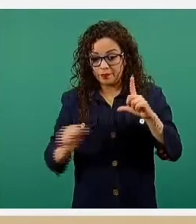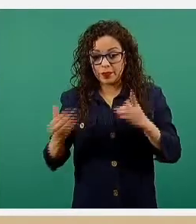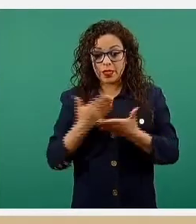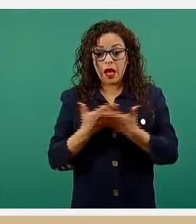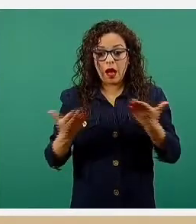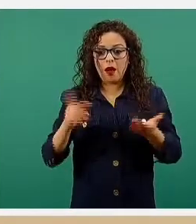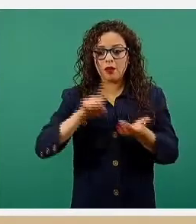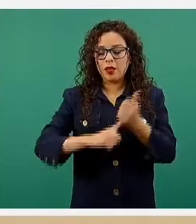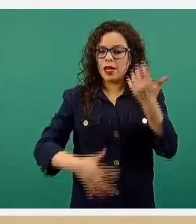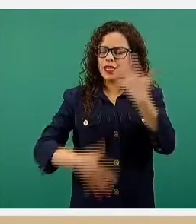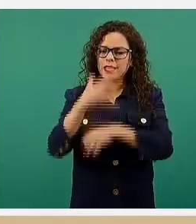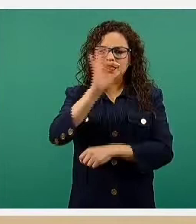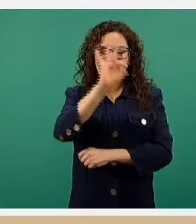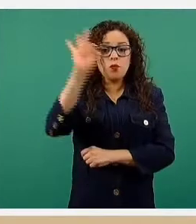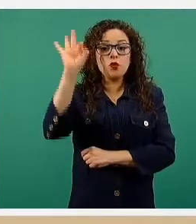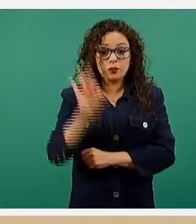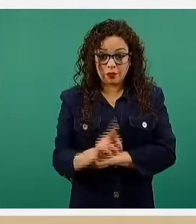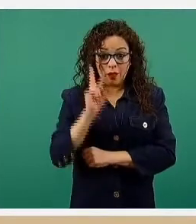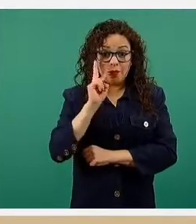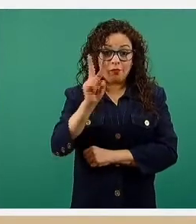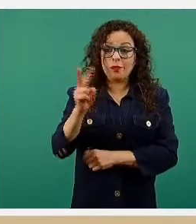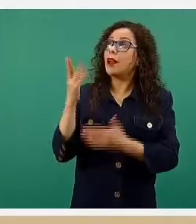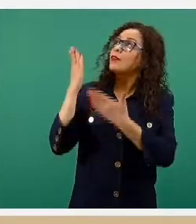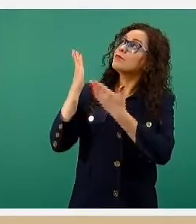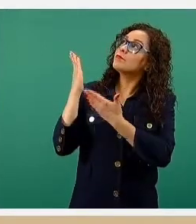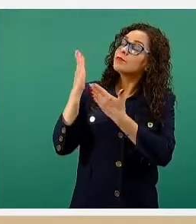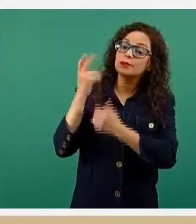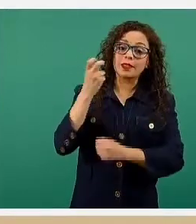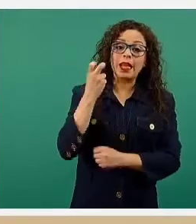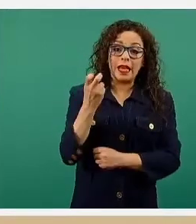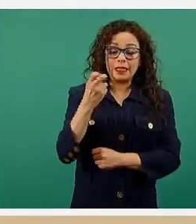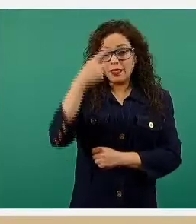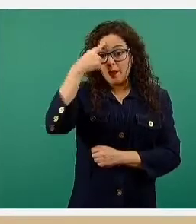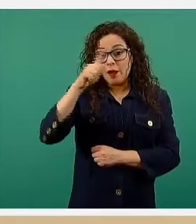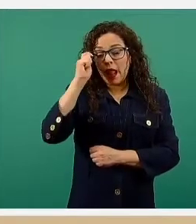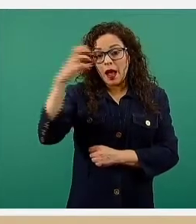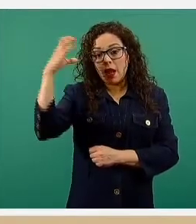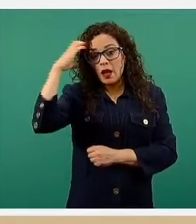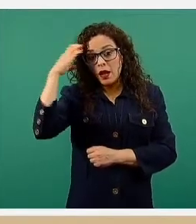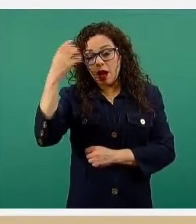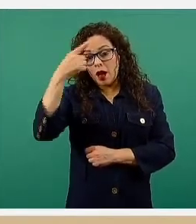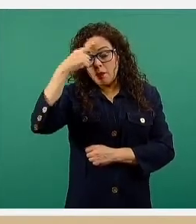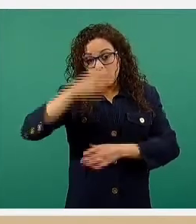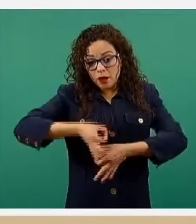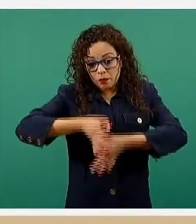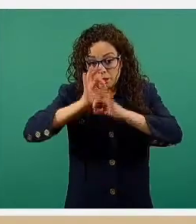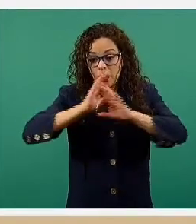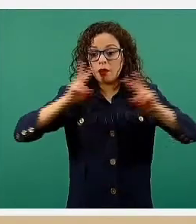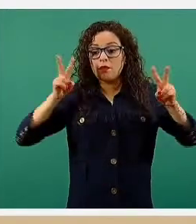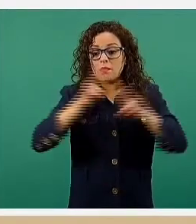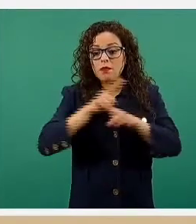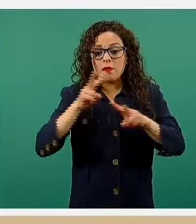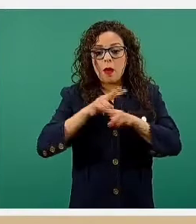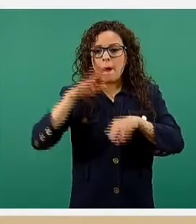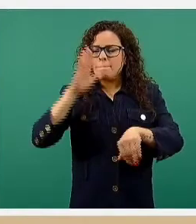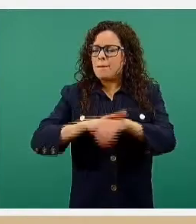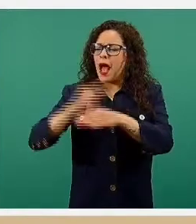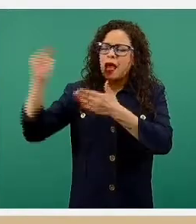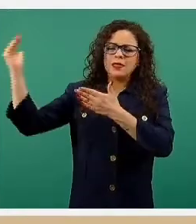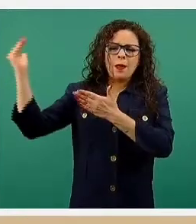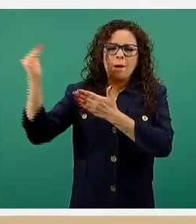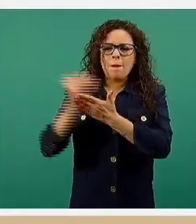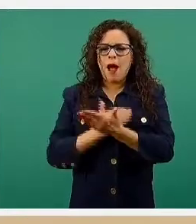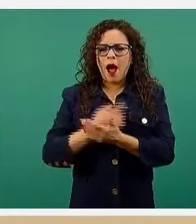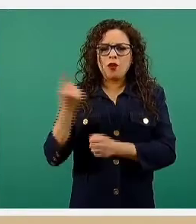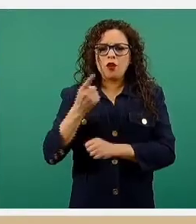del 15%. De hecho, es de los porcentajes para camas con ventilador más bajos que hemos tenido después de